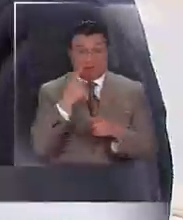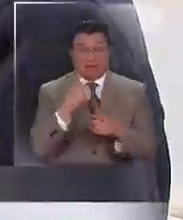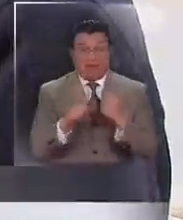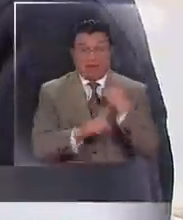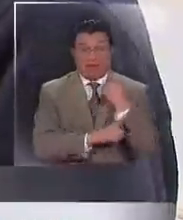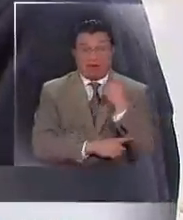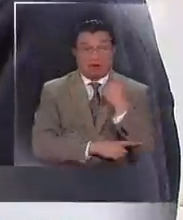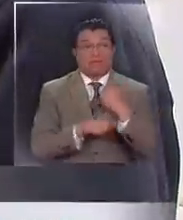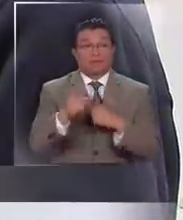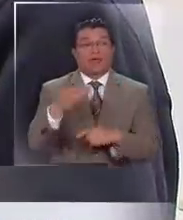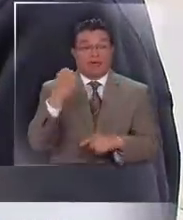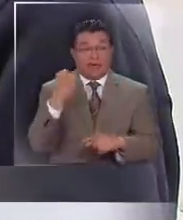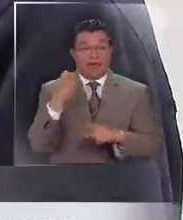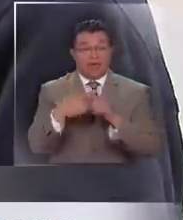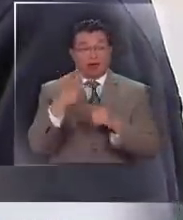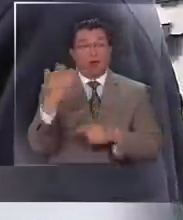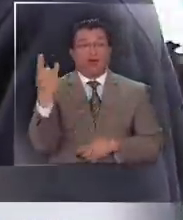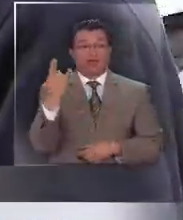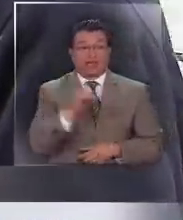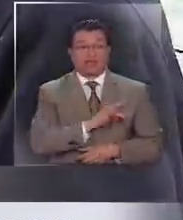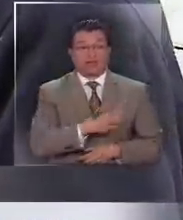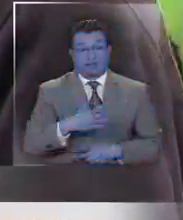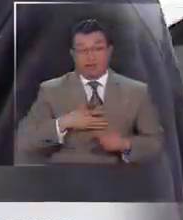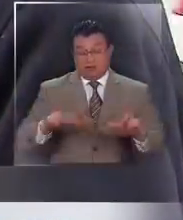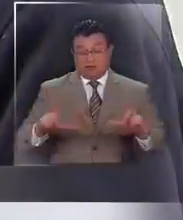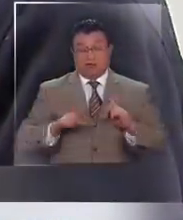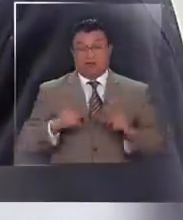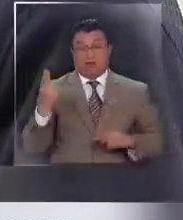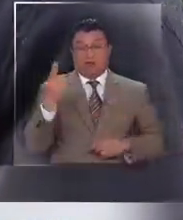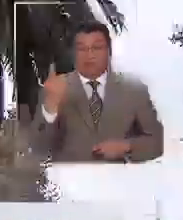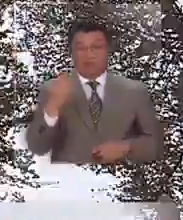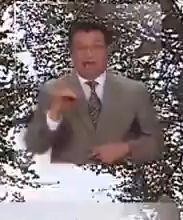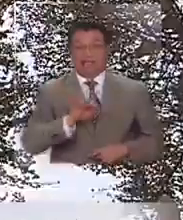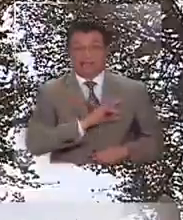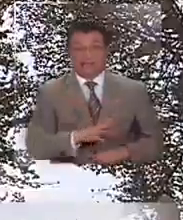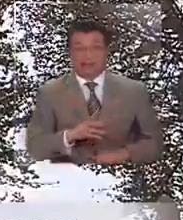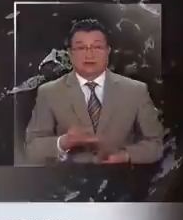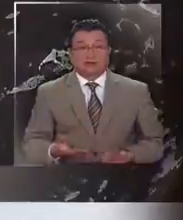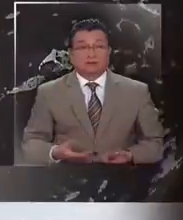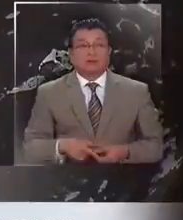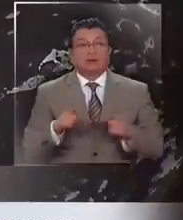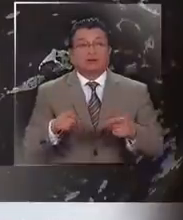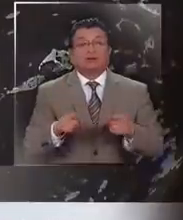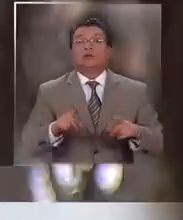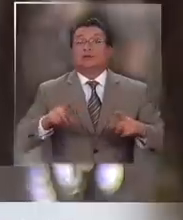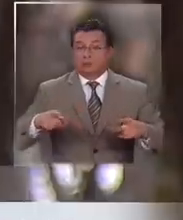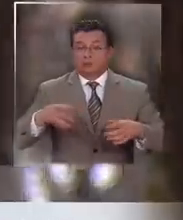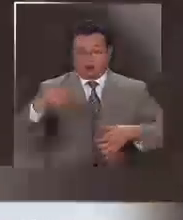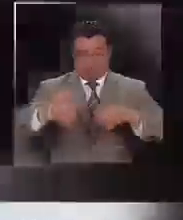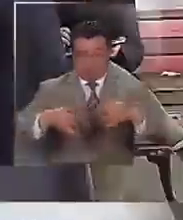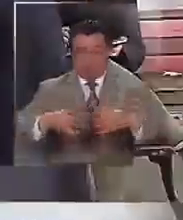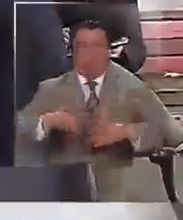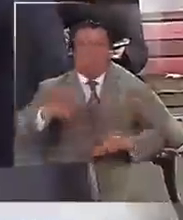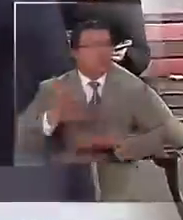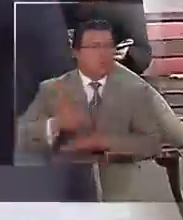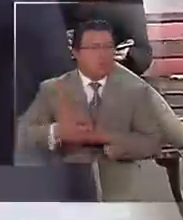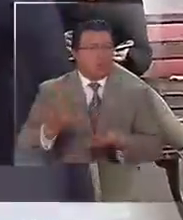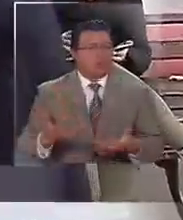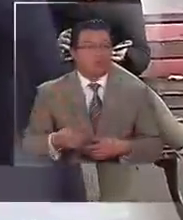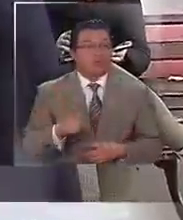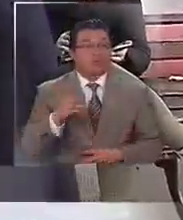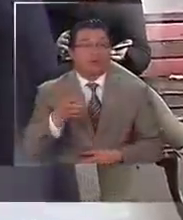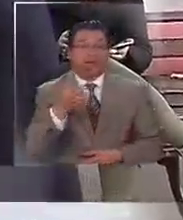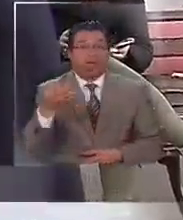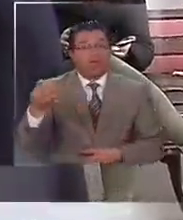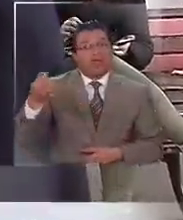eso era Universidad de Chile, absolutamente. Mi título es de la Universidad de Chile, no de la Universidad de Valparaíso. Es una especie de caudillo de la justicia. No sé, pues si te dicen